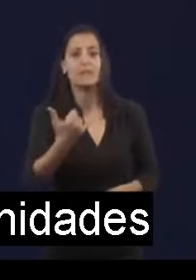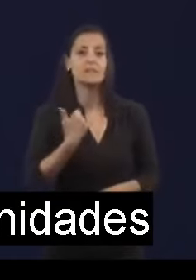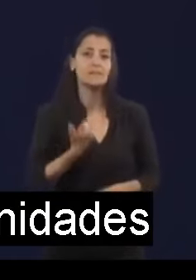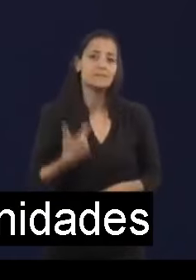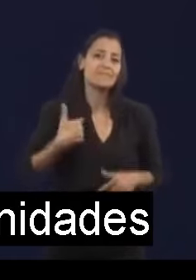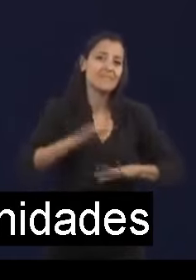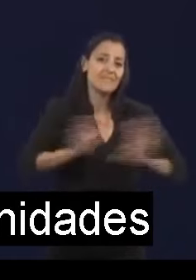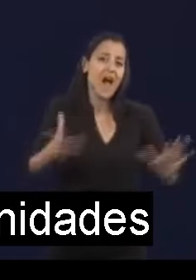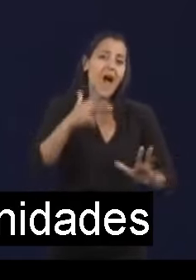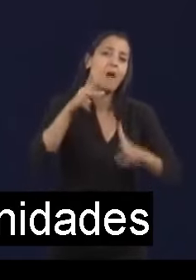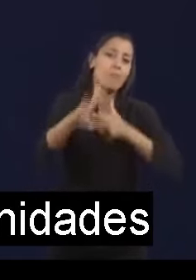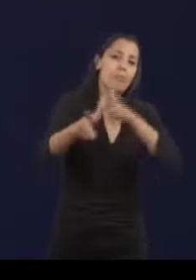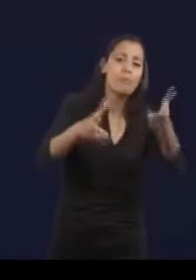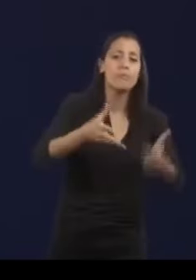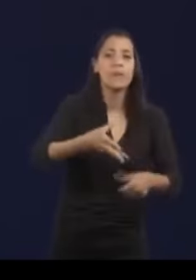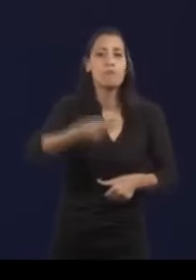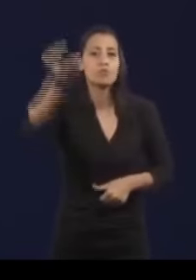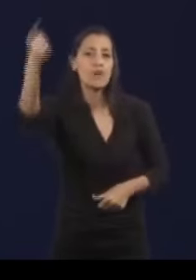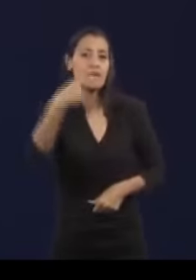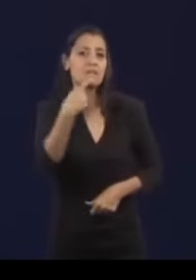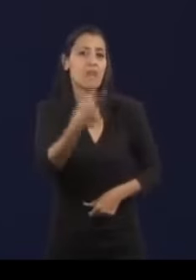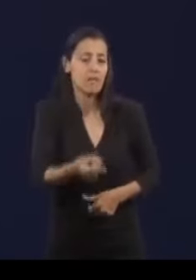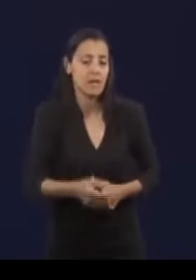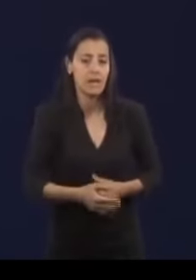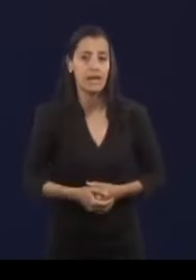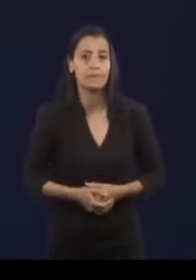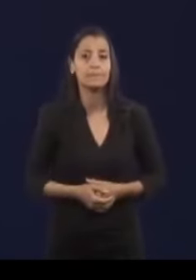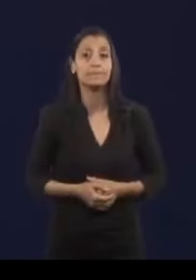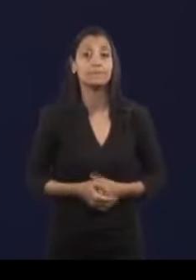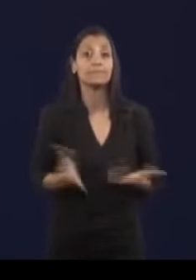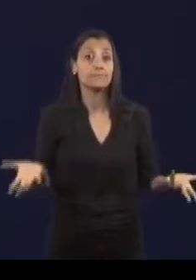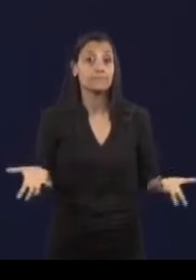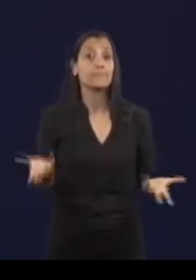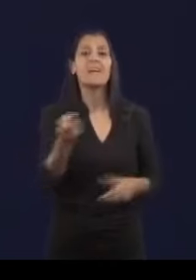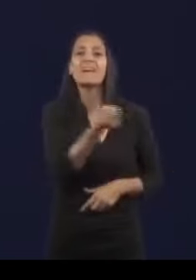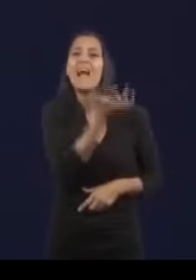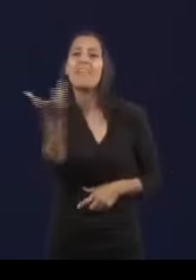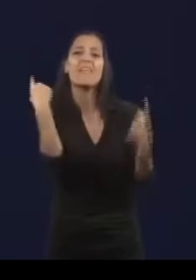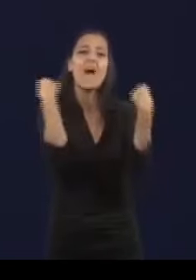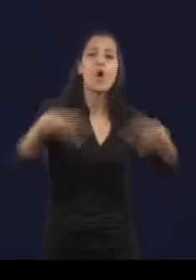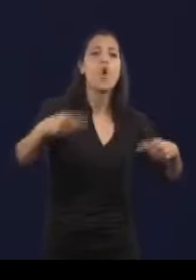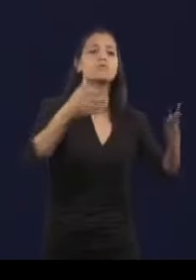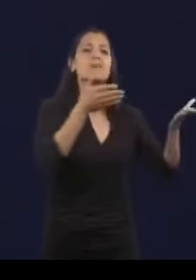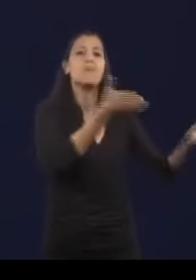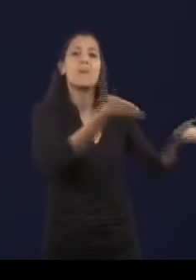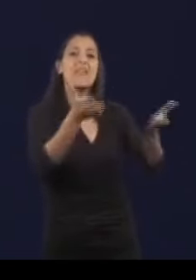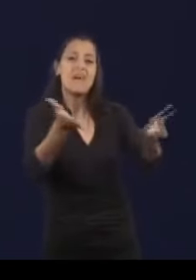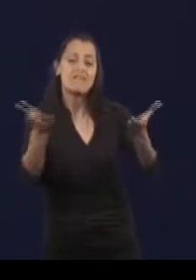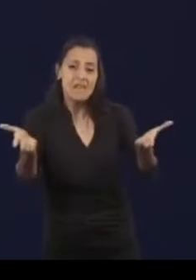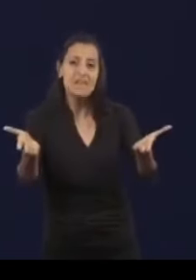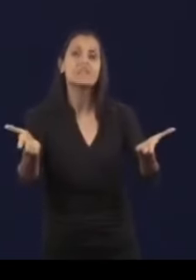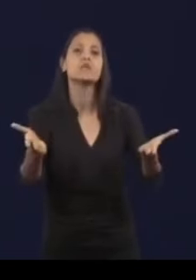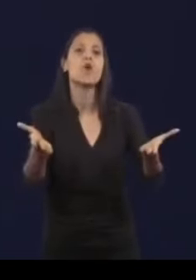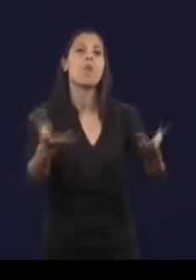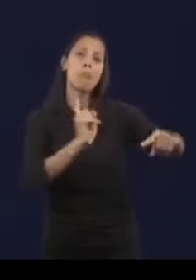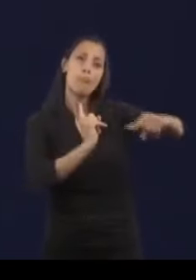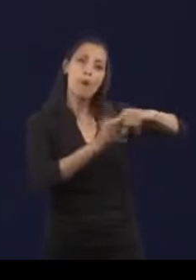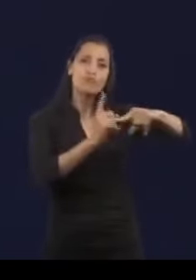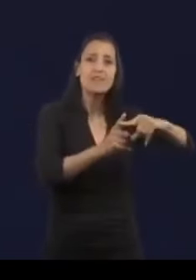innumerables oportunidades la cantidad de beneficios que eh